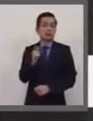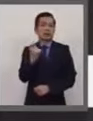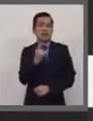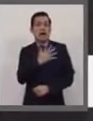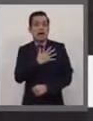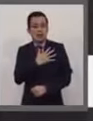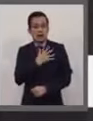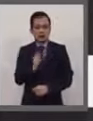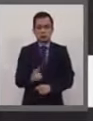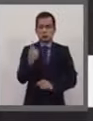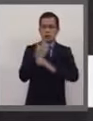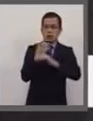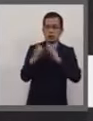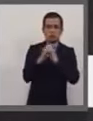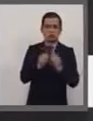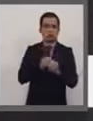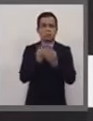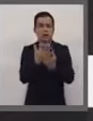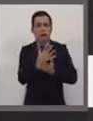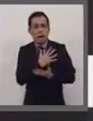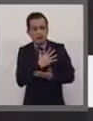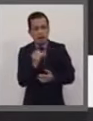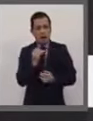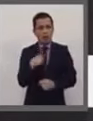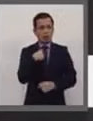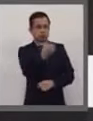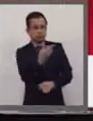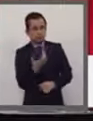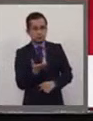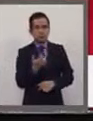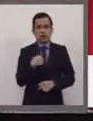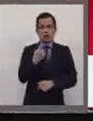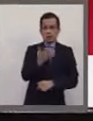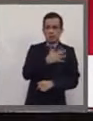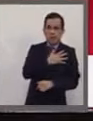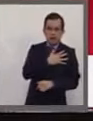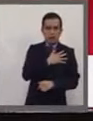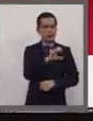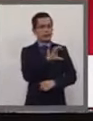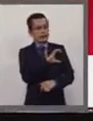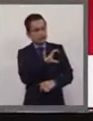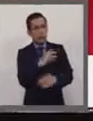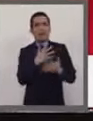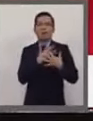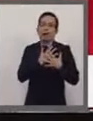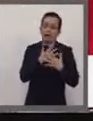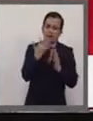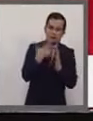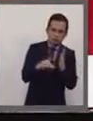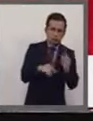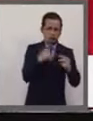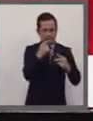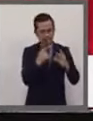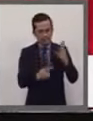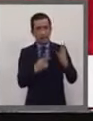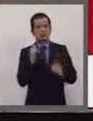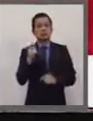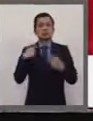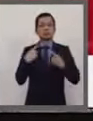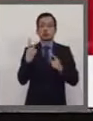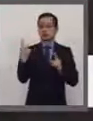dicho de una cosa que manifiesta amor o se refiere a él, amado o querido, amantísimo lector, cada una de las dos personas que